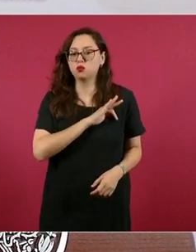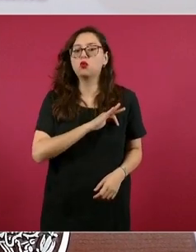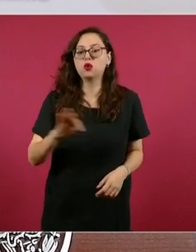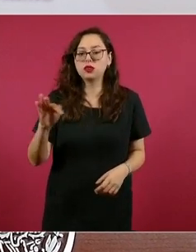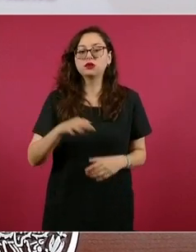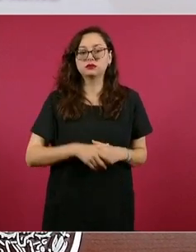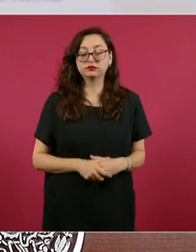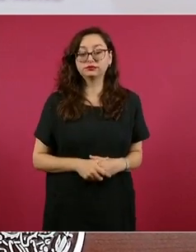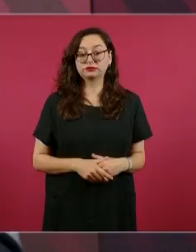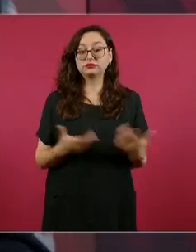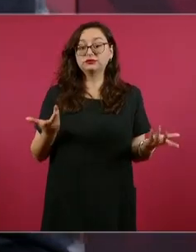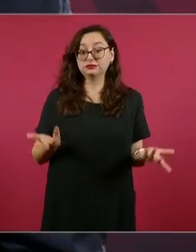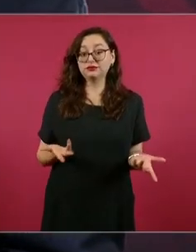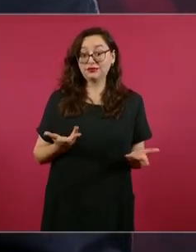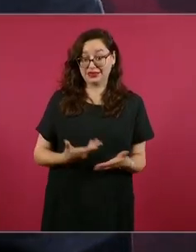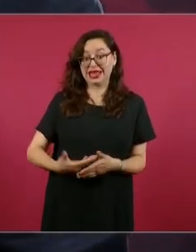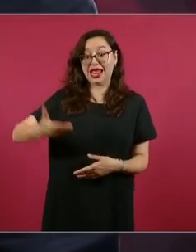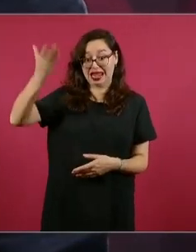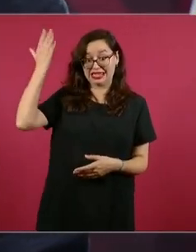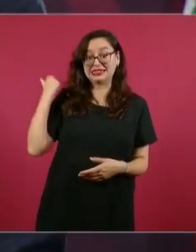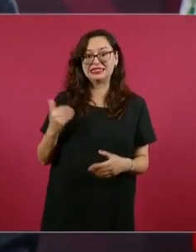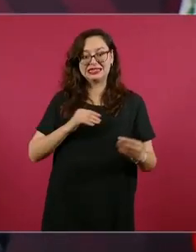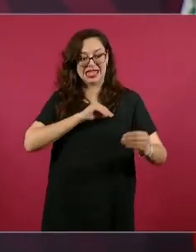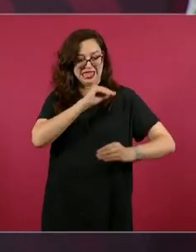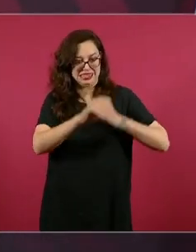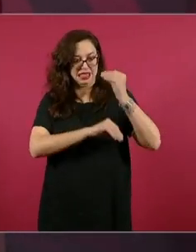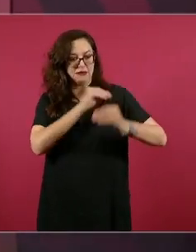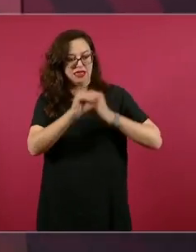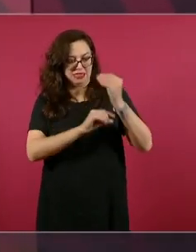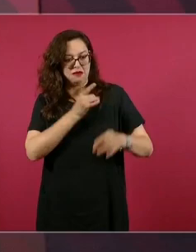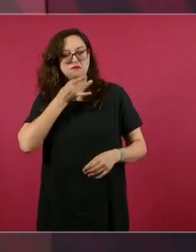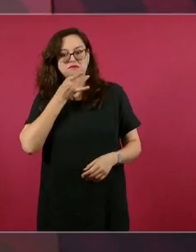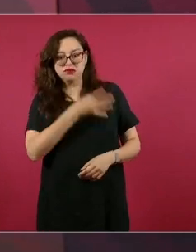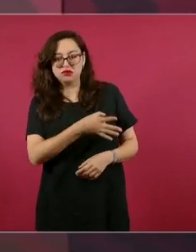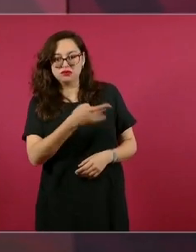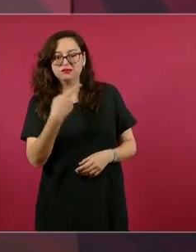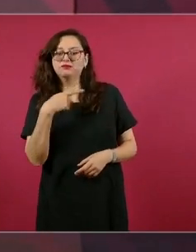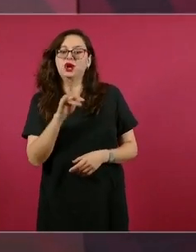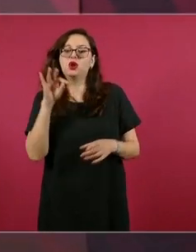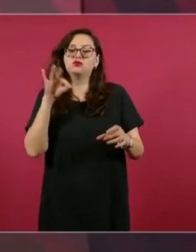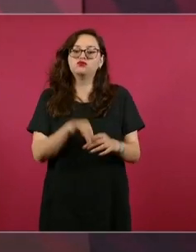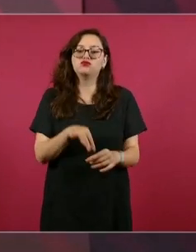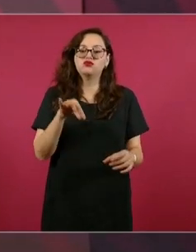les ganábamos el debate, pero perdíamos la votación.